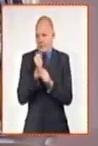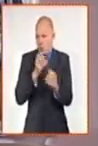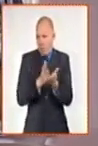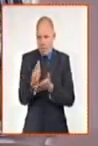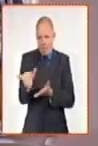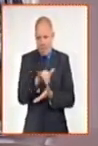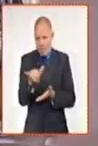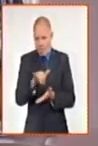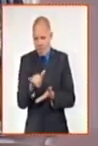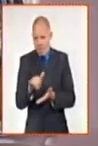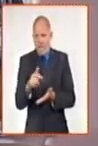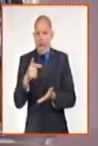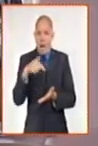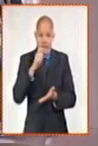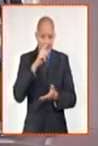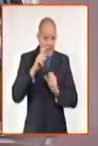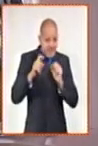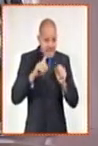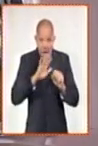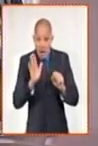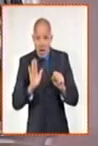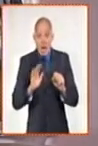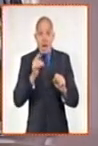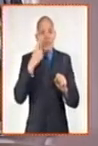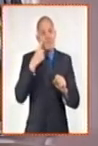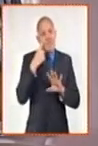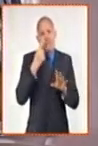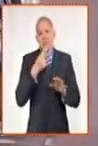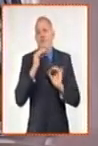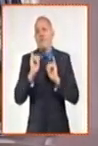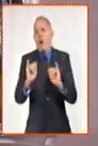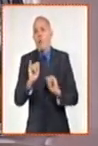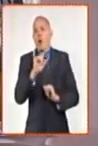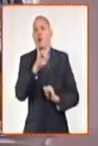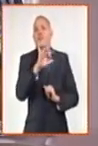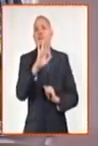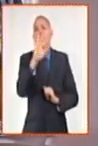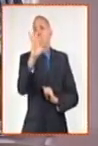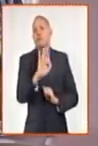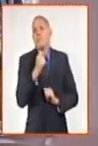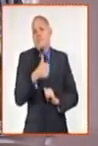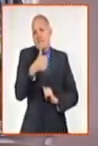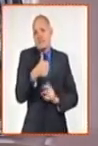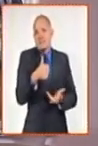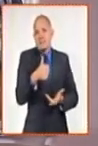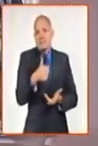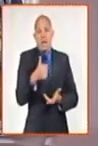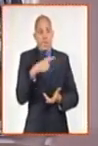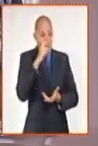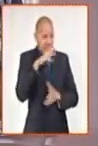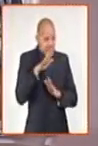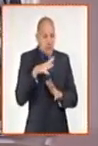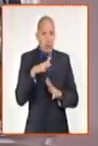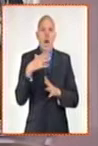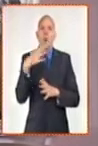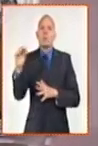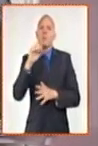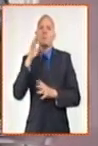importante de contingentes, ya en la medida que se va terminando, estamos en 98.7 aproximadamente, ya se van